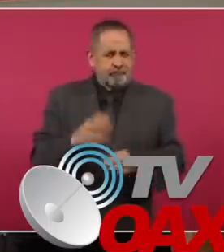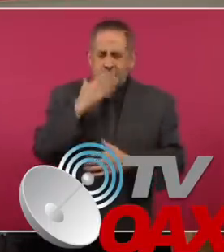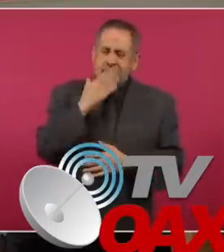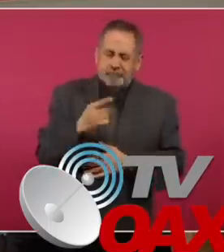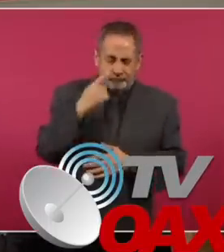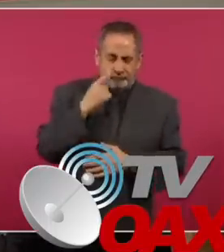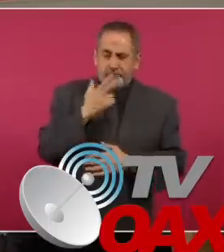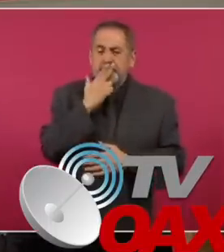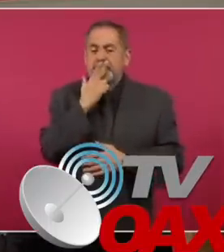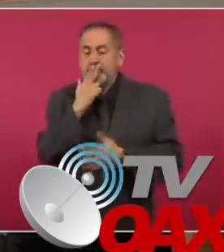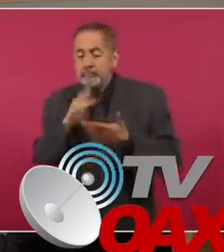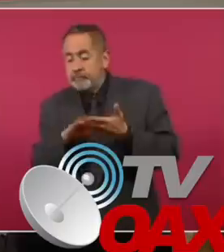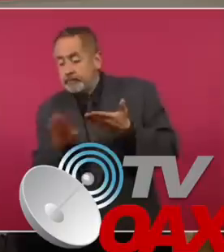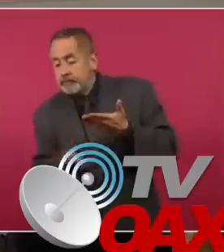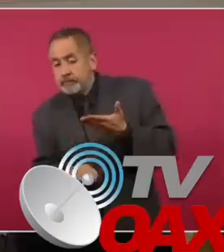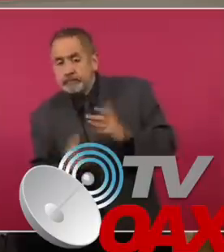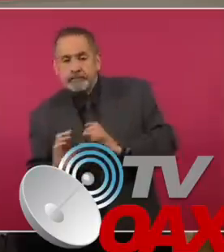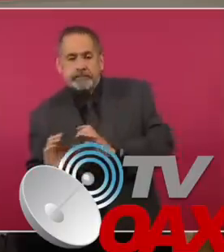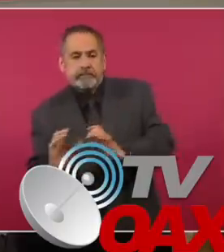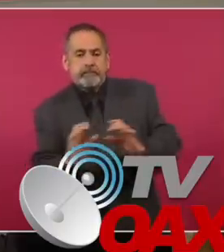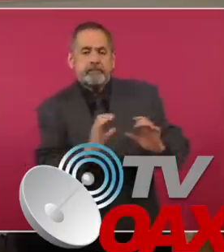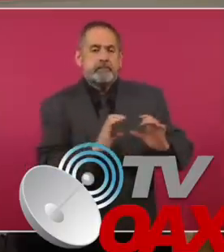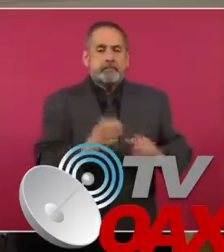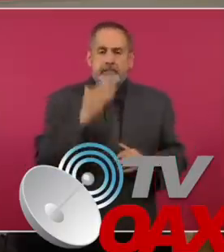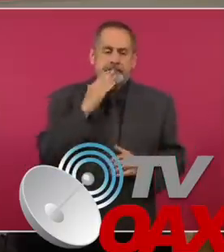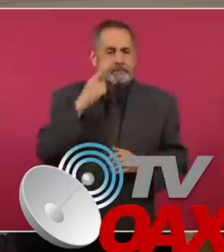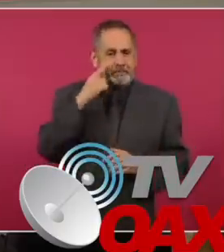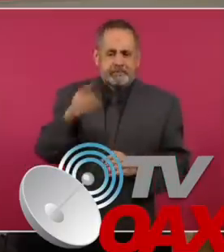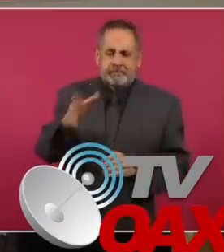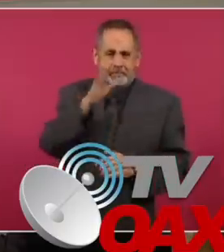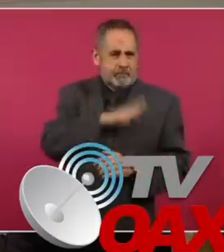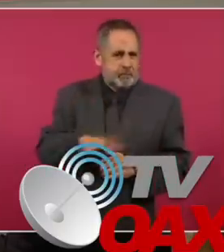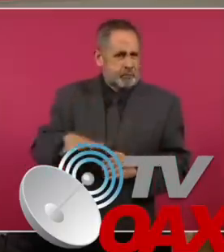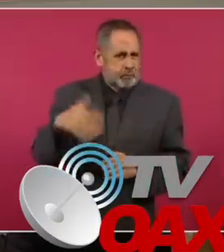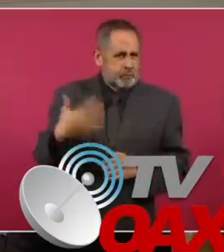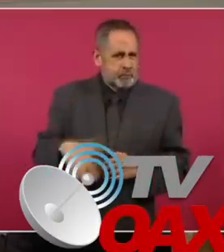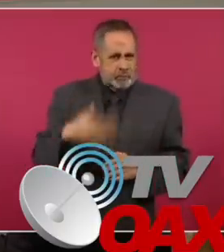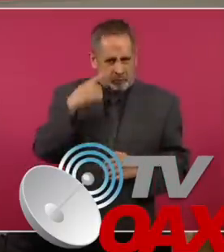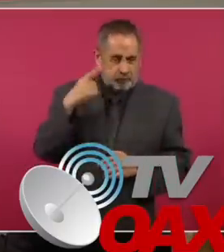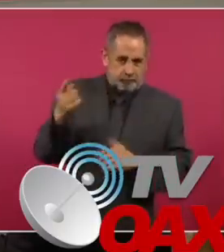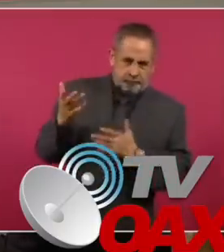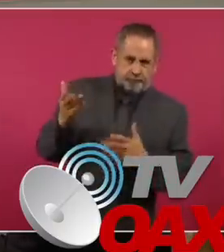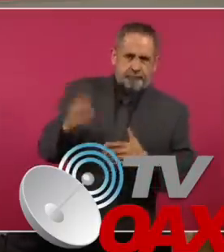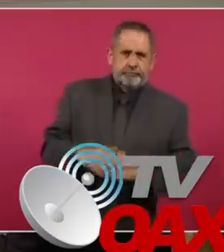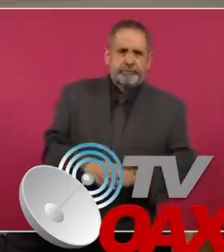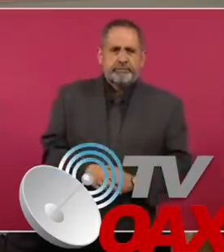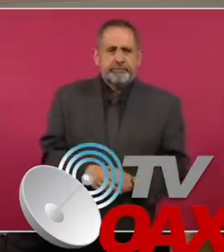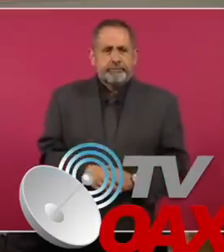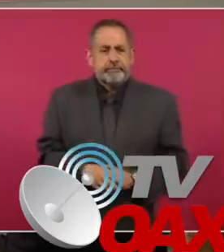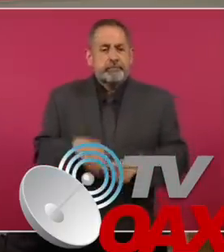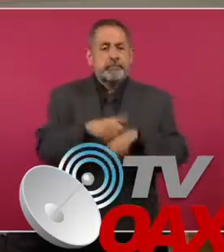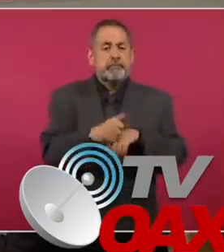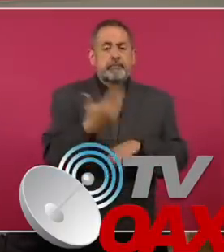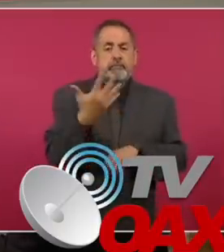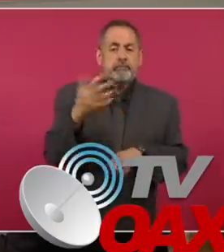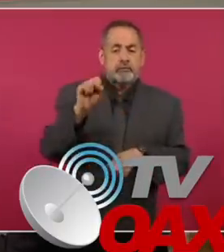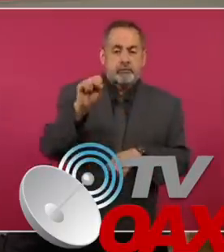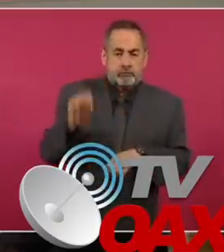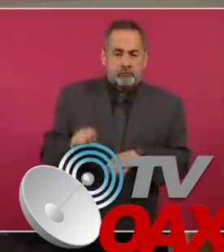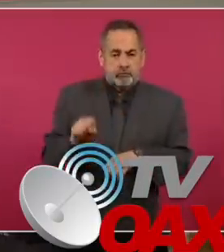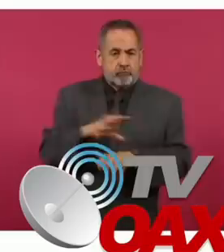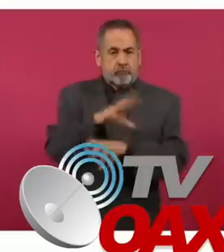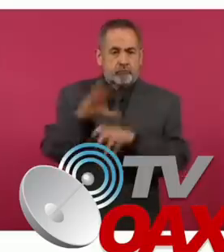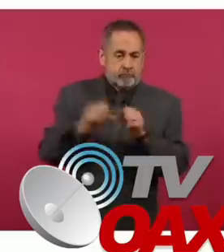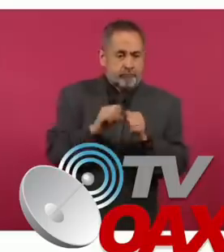correspondiente a esta obra gigante que tenemos entre manos. El tramo 5 Sur y todo el